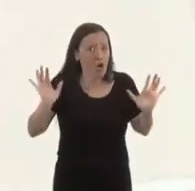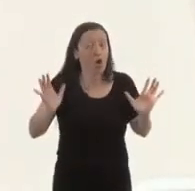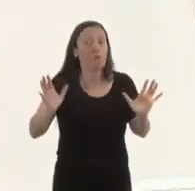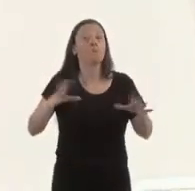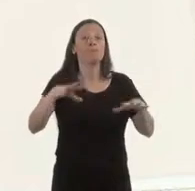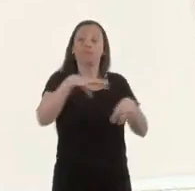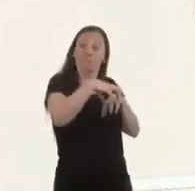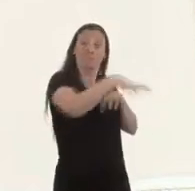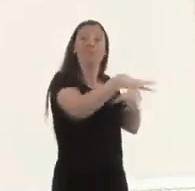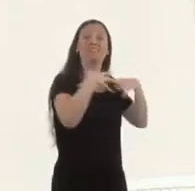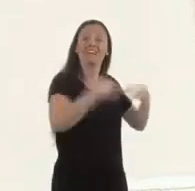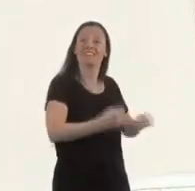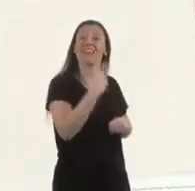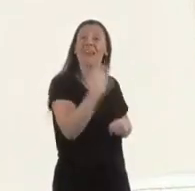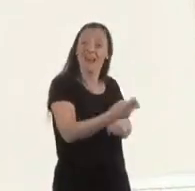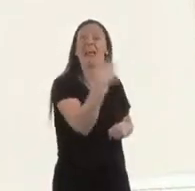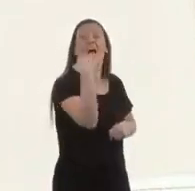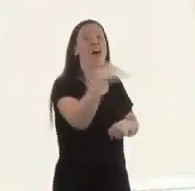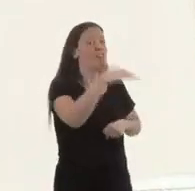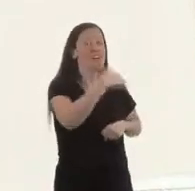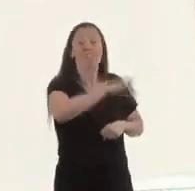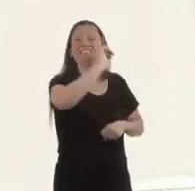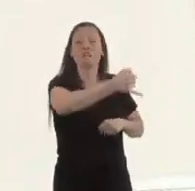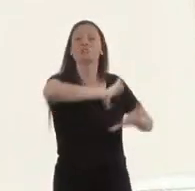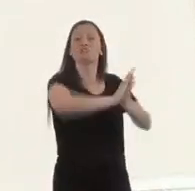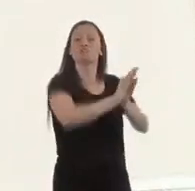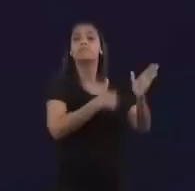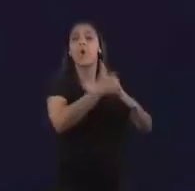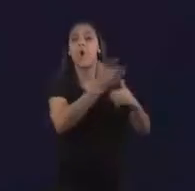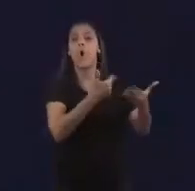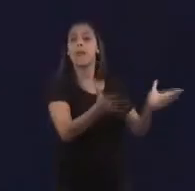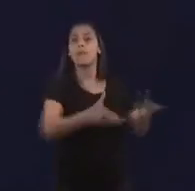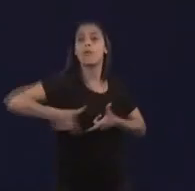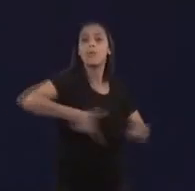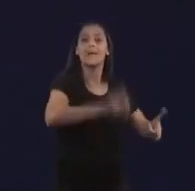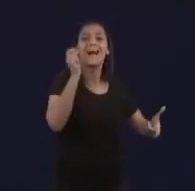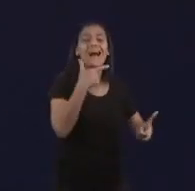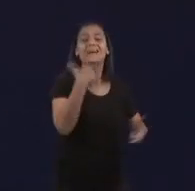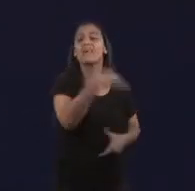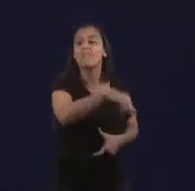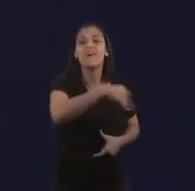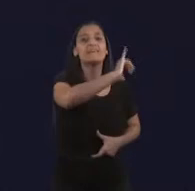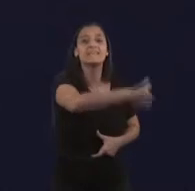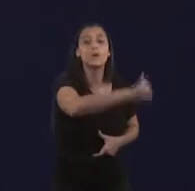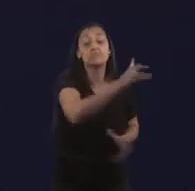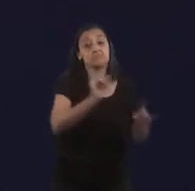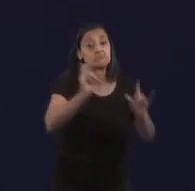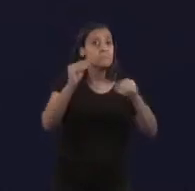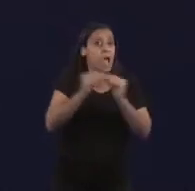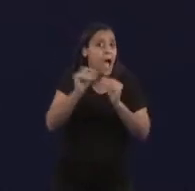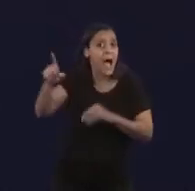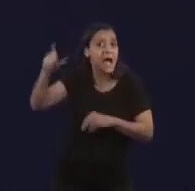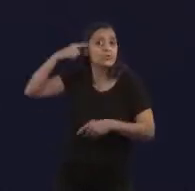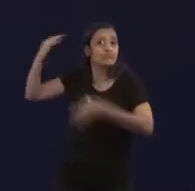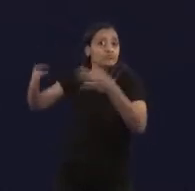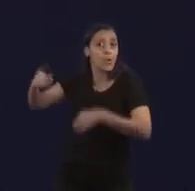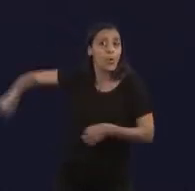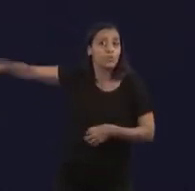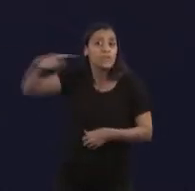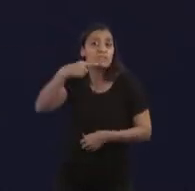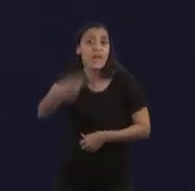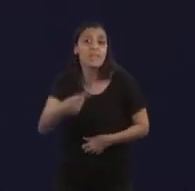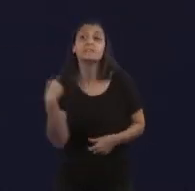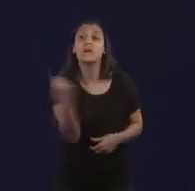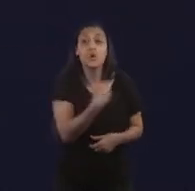Secretaría de Energía tiene que terminar esa obra. Bueno, es un tema, válido para el gobierno ese pedido? Es un tema de la justicia, y nosotros cumplimos siempre con lo que indica